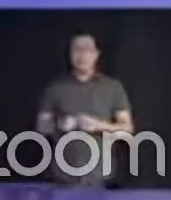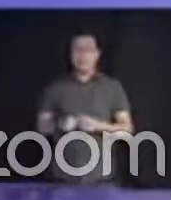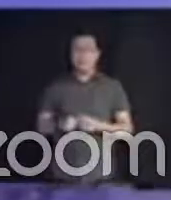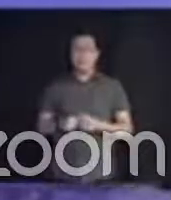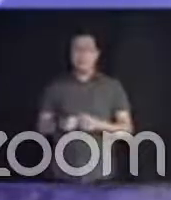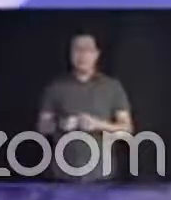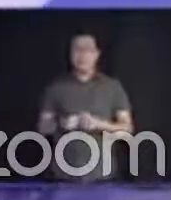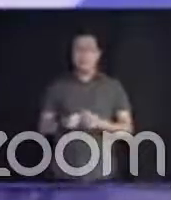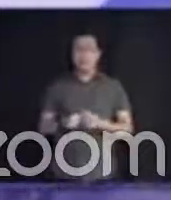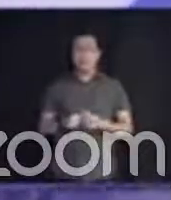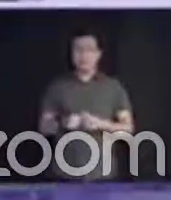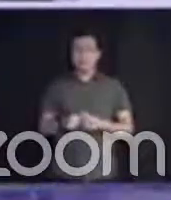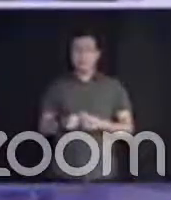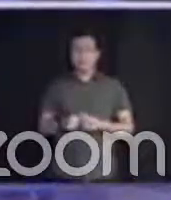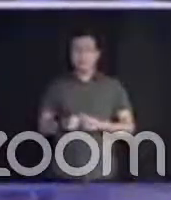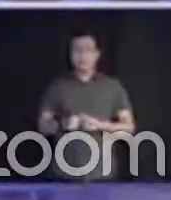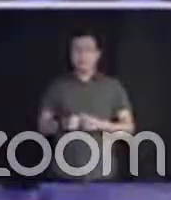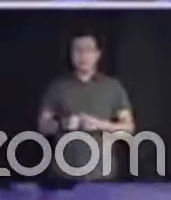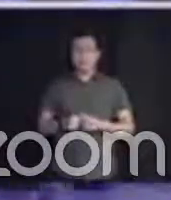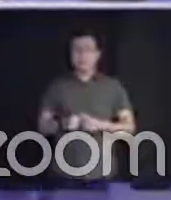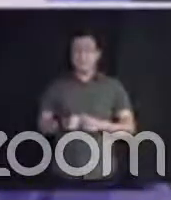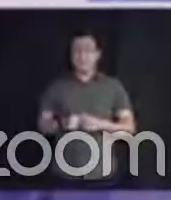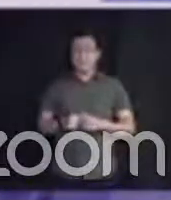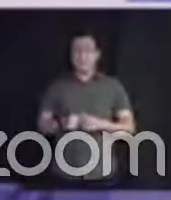Felicidades, gracias.